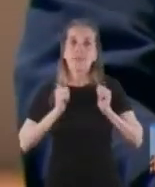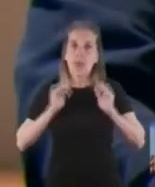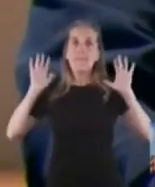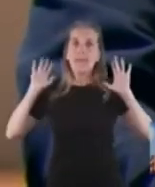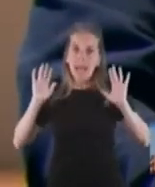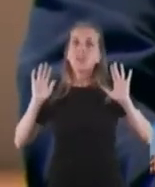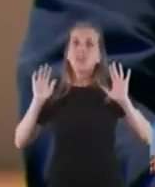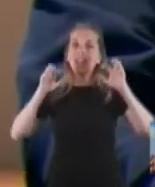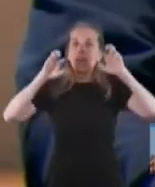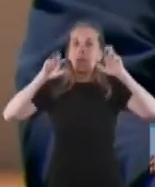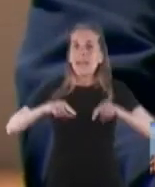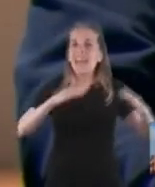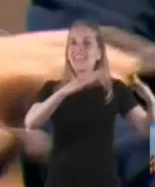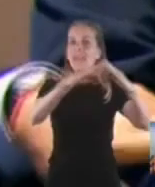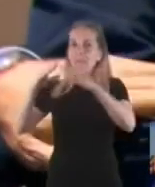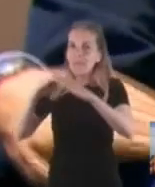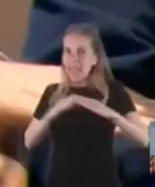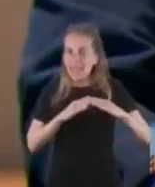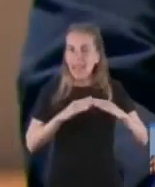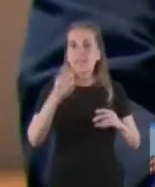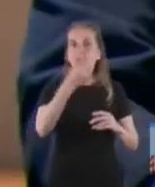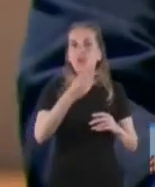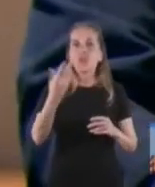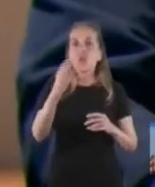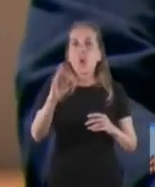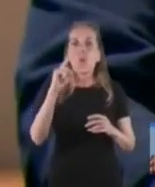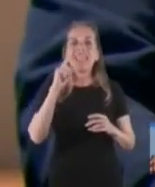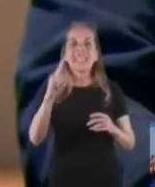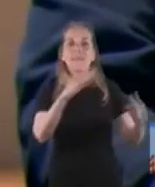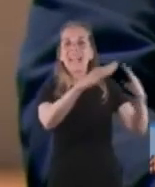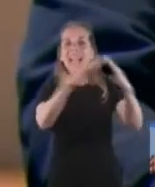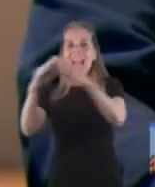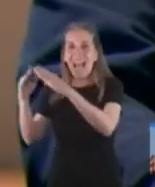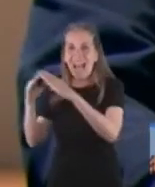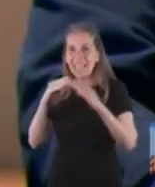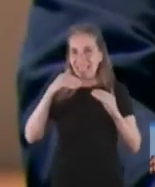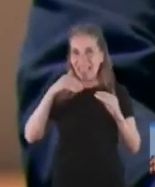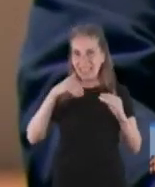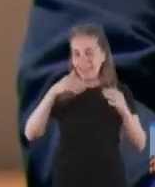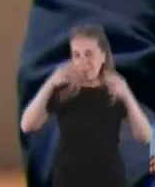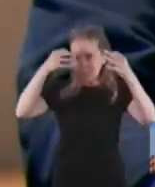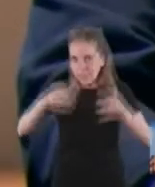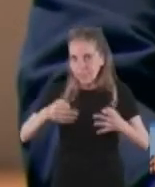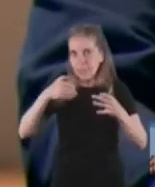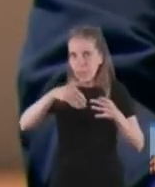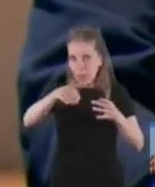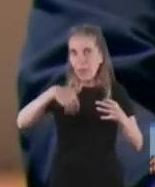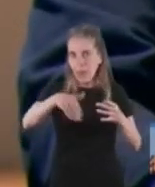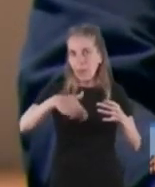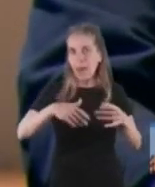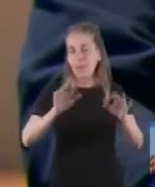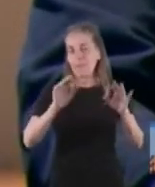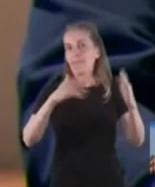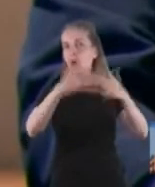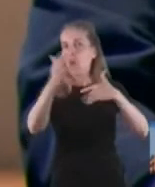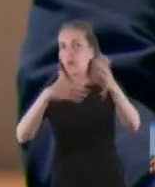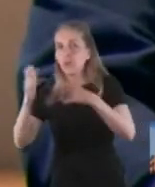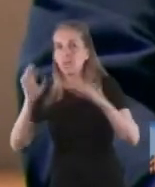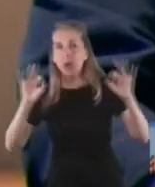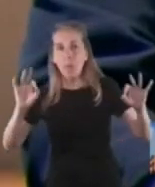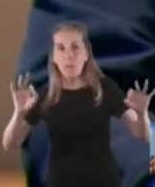es que este ambicioso plan de viviendas, estas 240.000 soluciones habitacionales con las que nosotros esperamos terminar nuestro